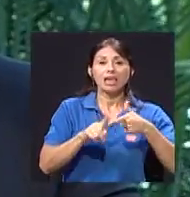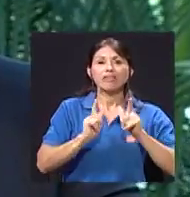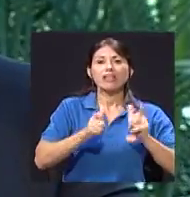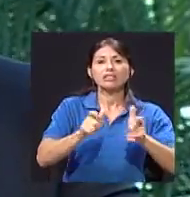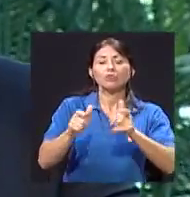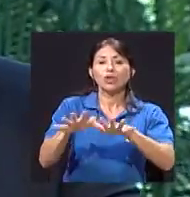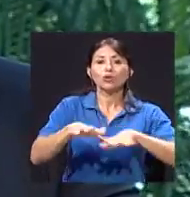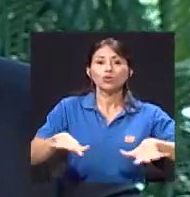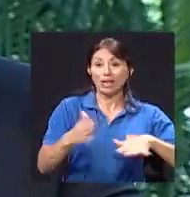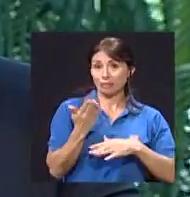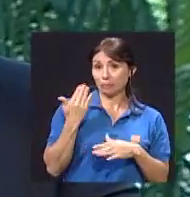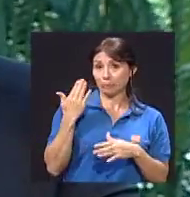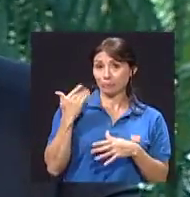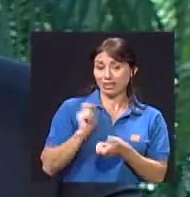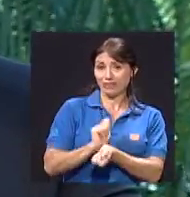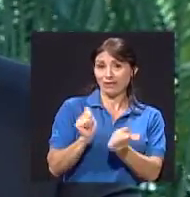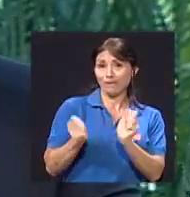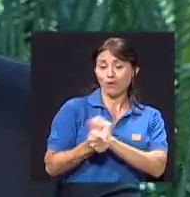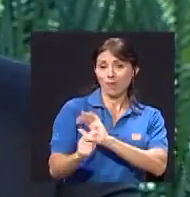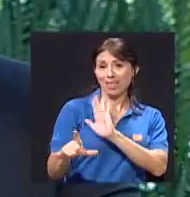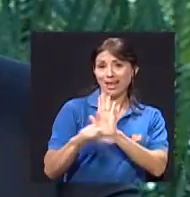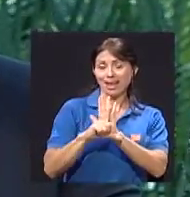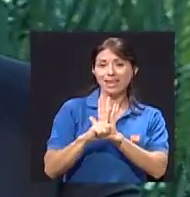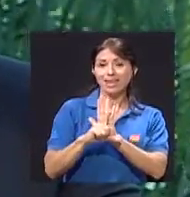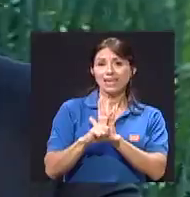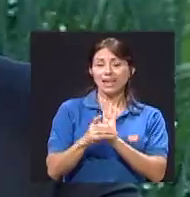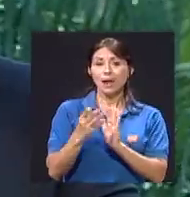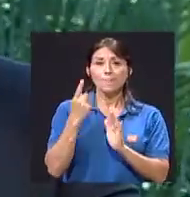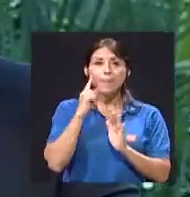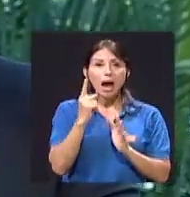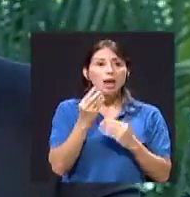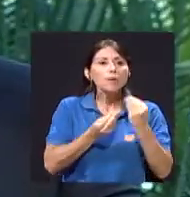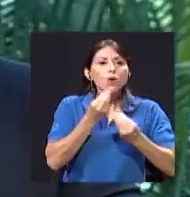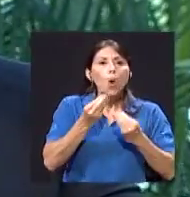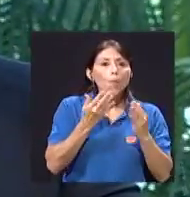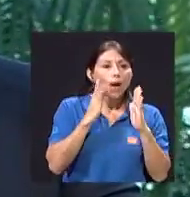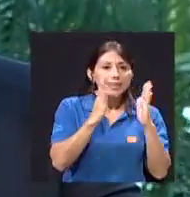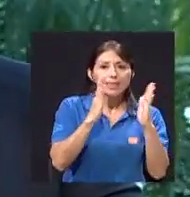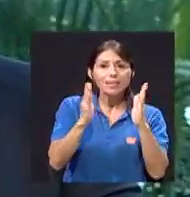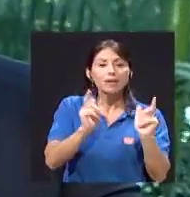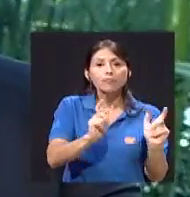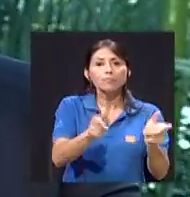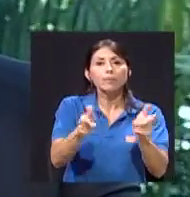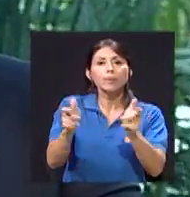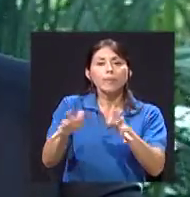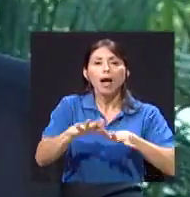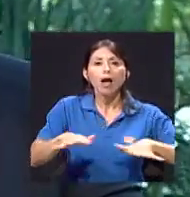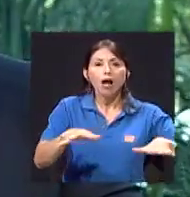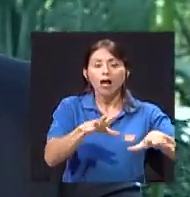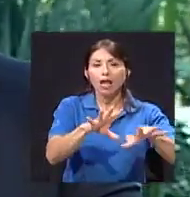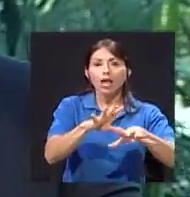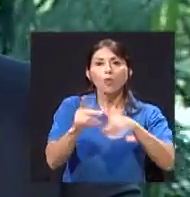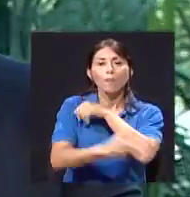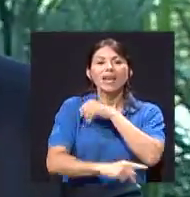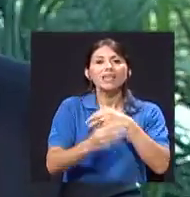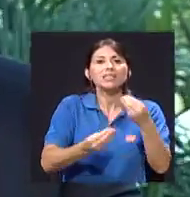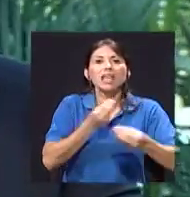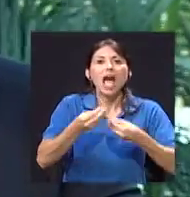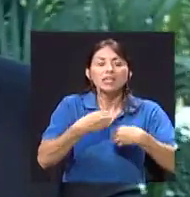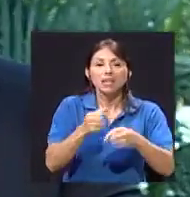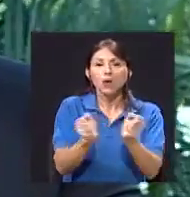hizo para una gestión de residuos sólidos, integral de residuos sólidos en el país, pues debería